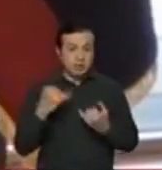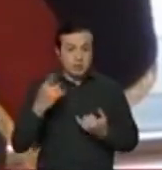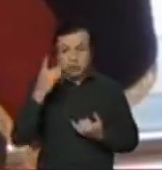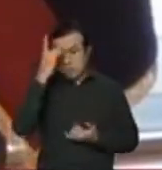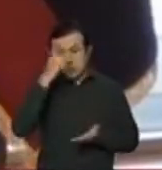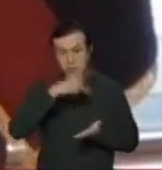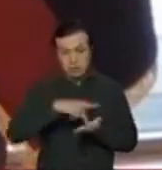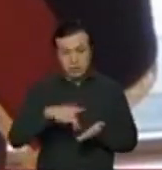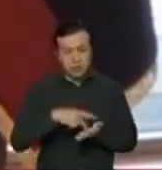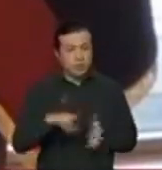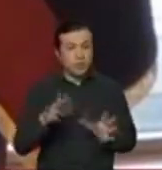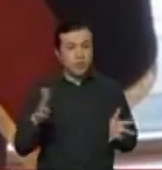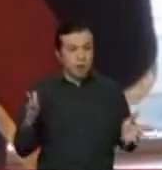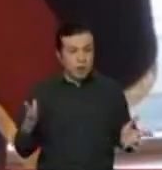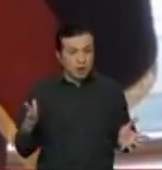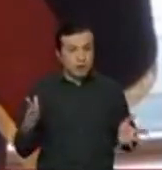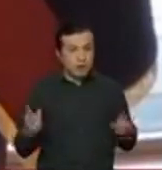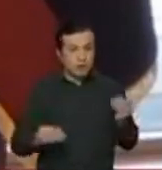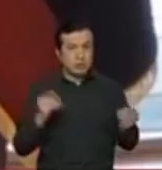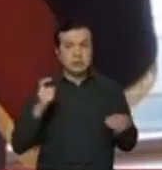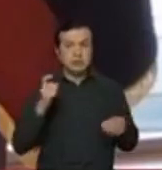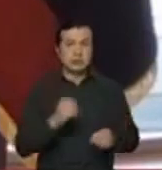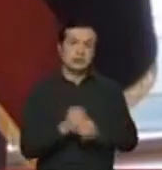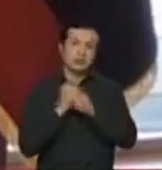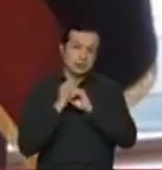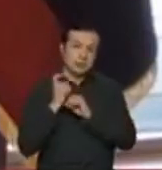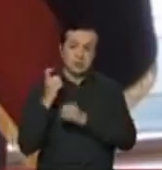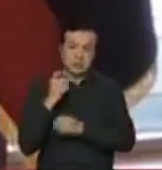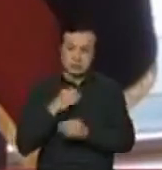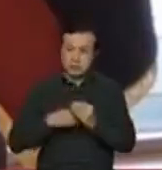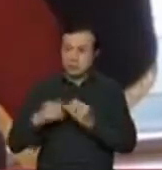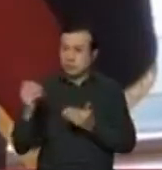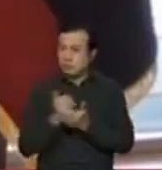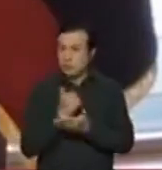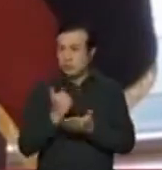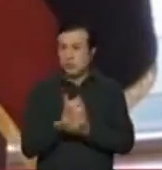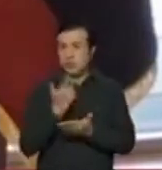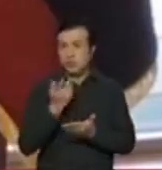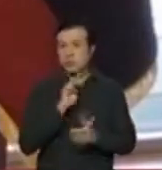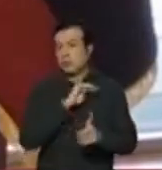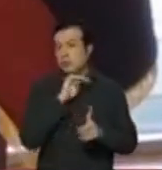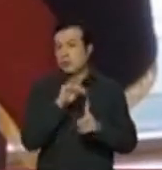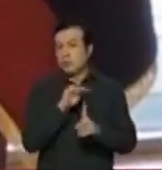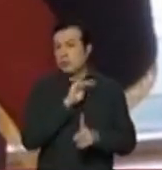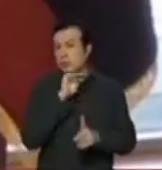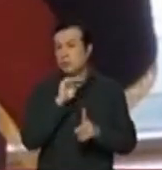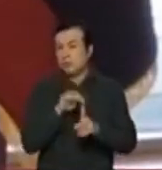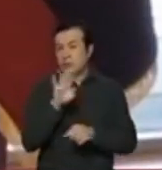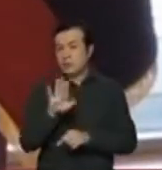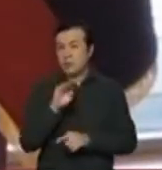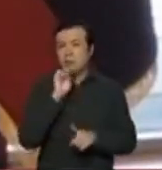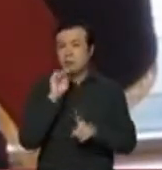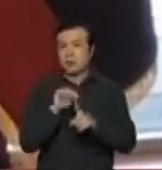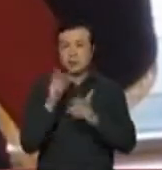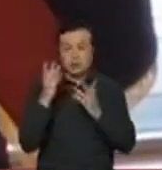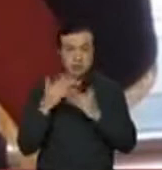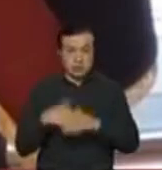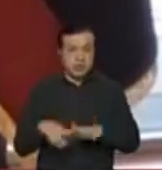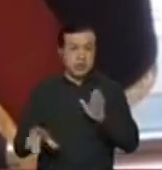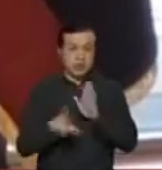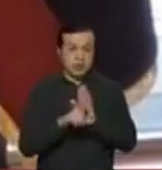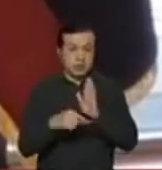cuotas? Para eso nosotros tenemos obligación coactiva y simplemente un mensaje a ellos, pese a que la